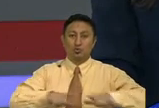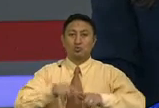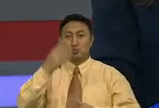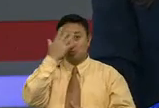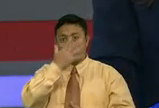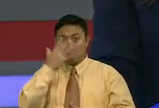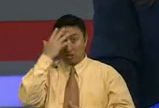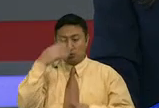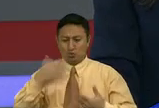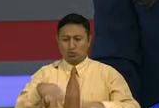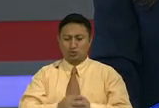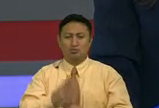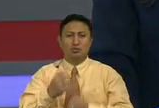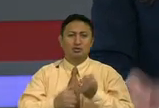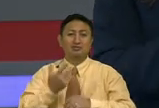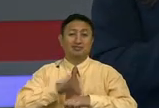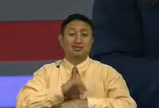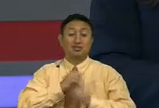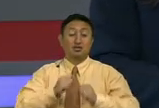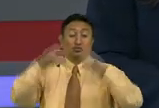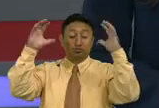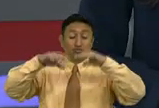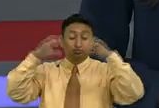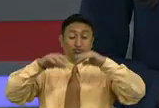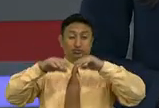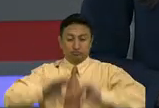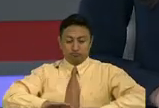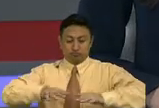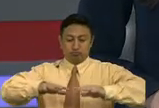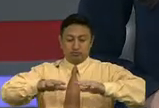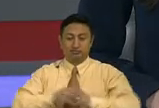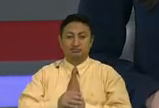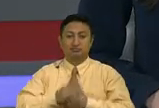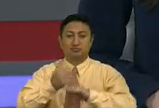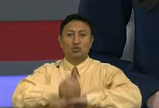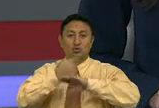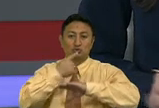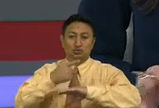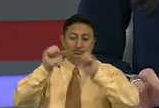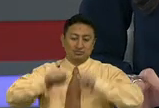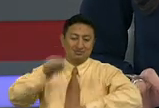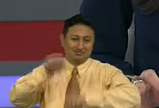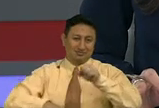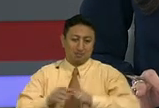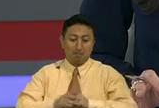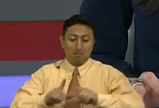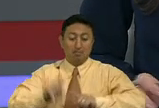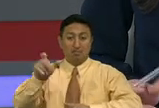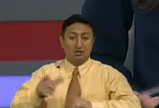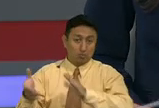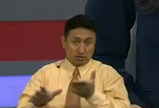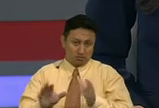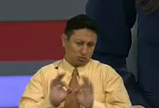vieron afectadas por inundaciones. Las autoridades confirmaron que existen daños materiales, pero que no se registraron víctimas